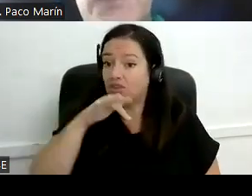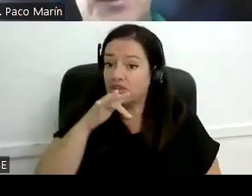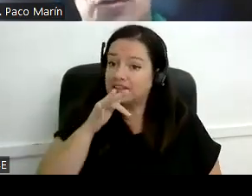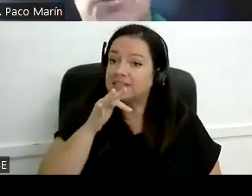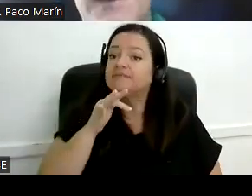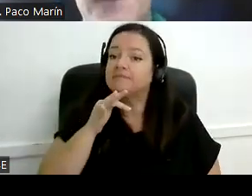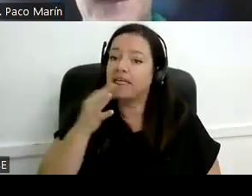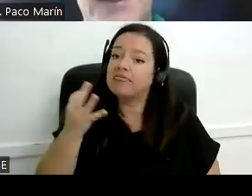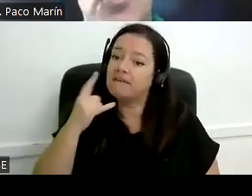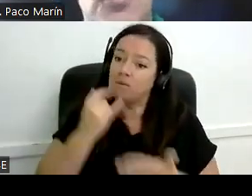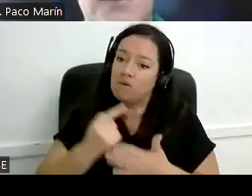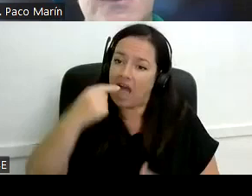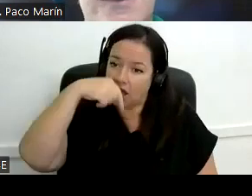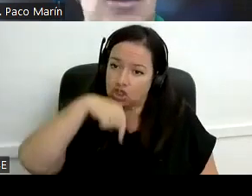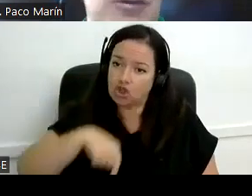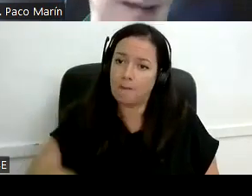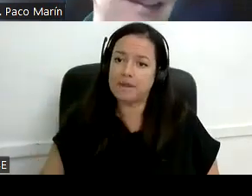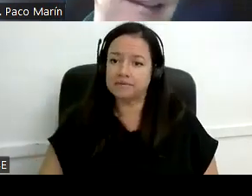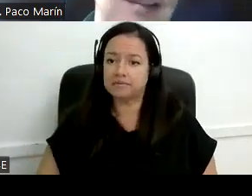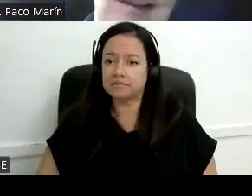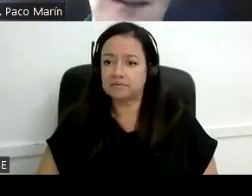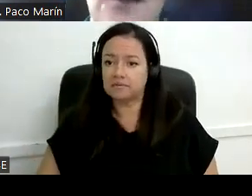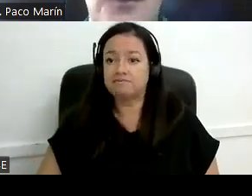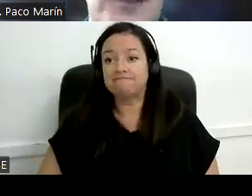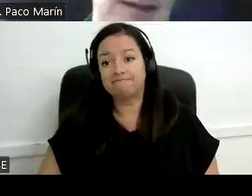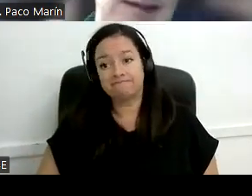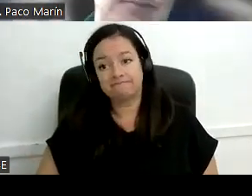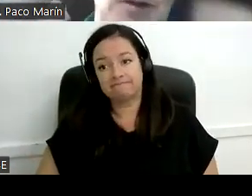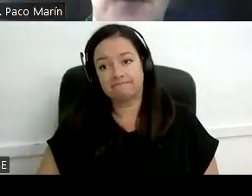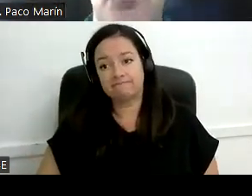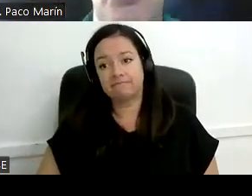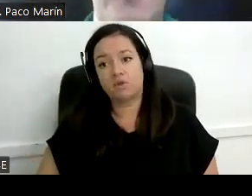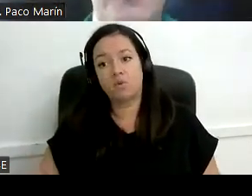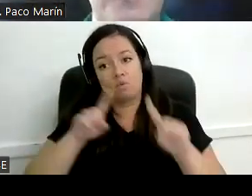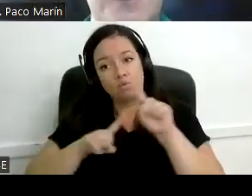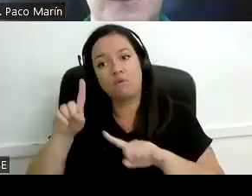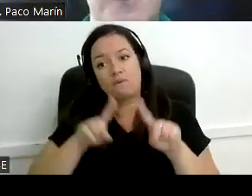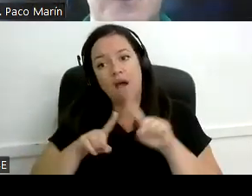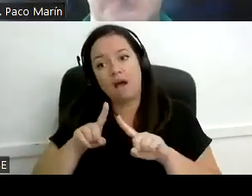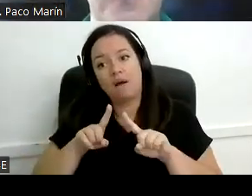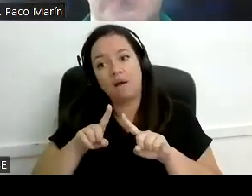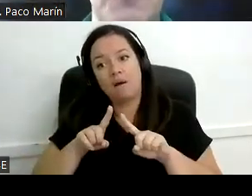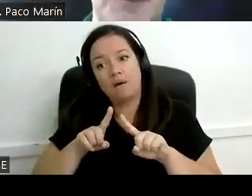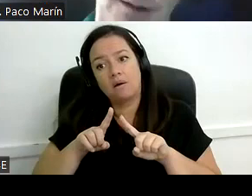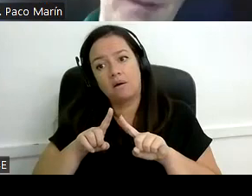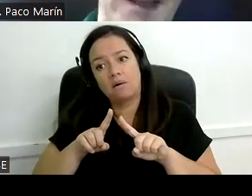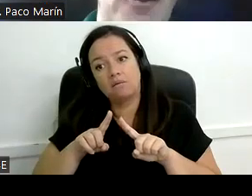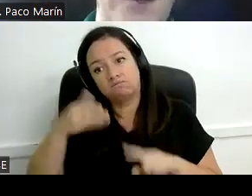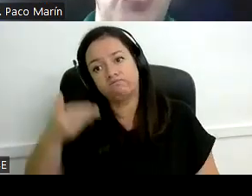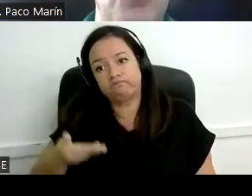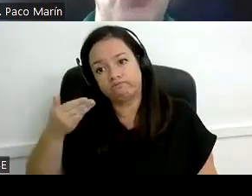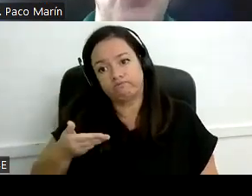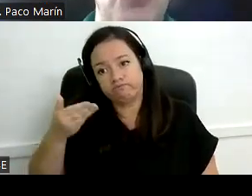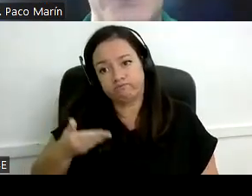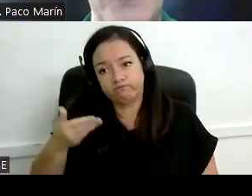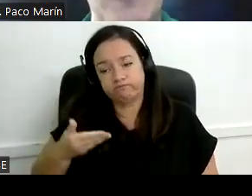toque sea una endoscopia, que no haya una gastritis, y entonces el problema es mucho más, es más complicado, el